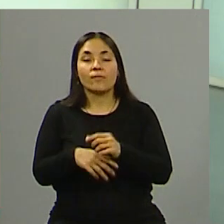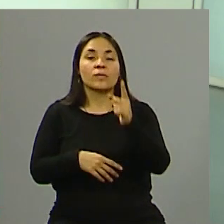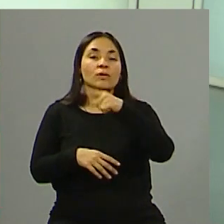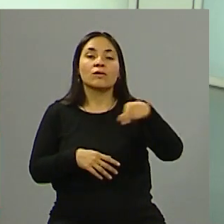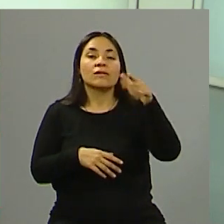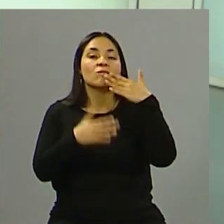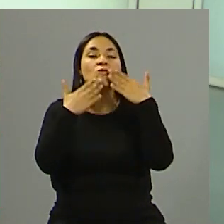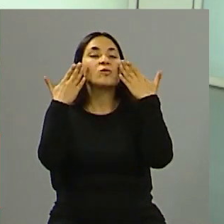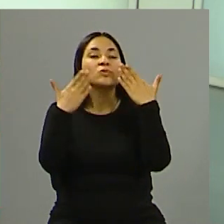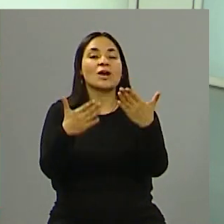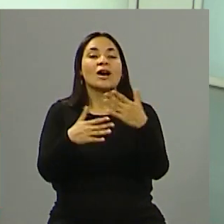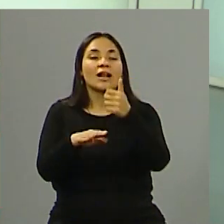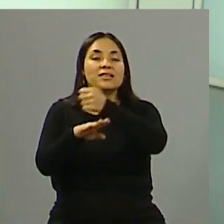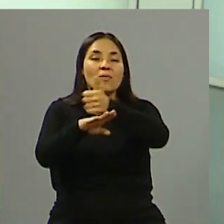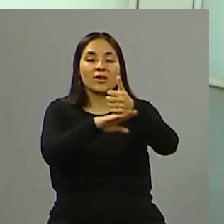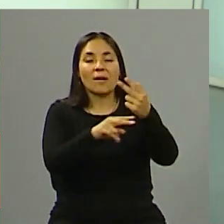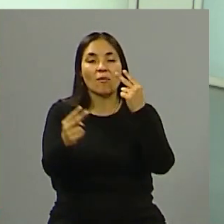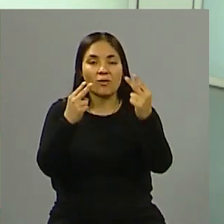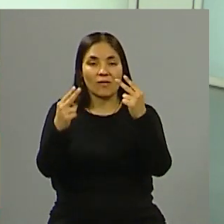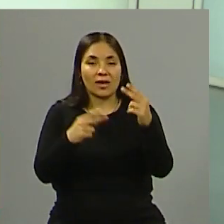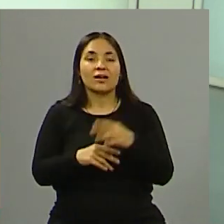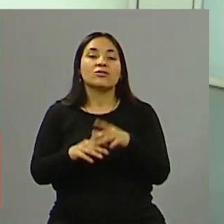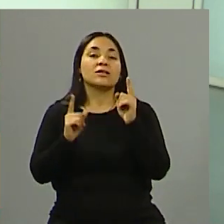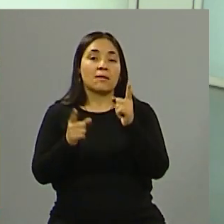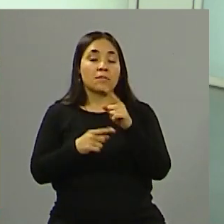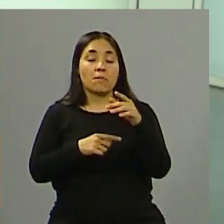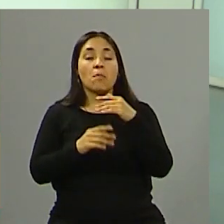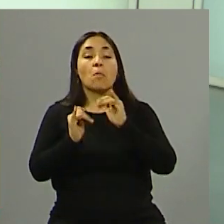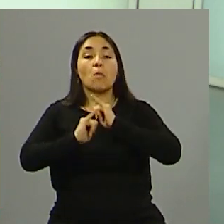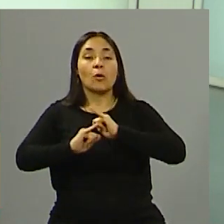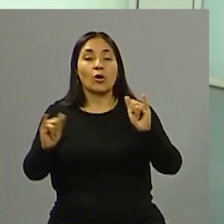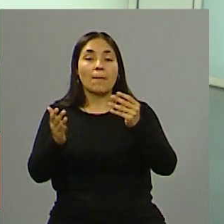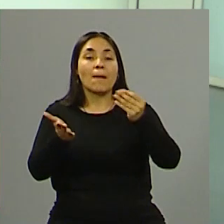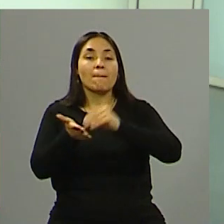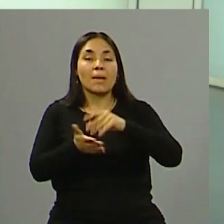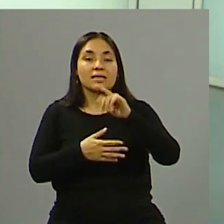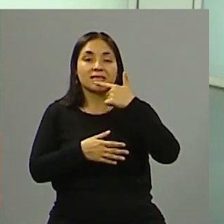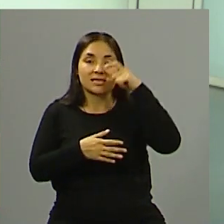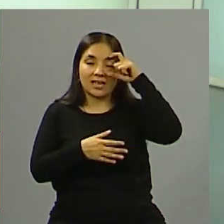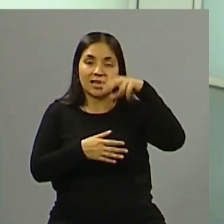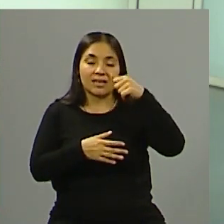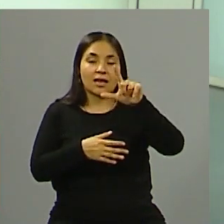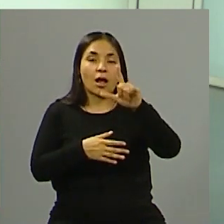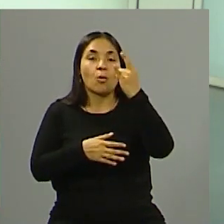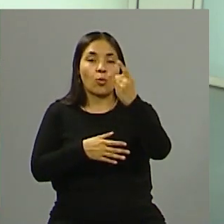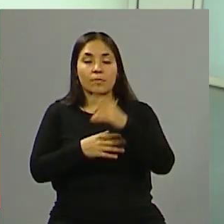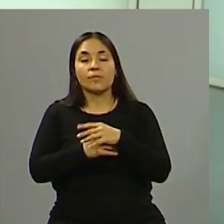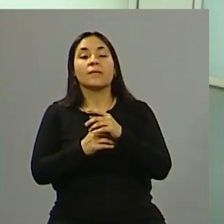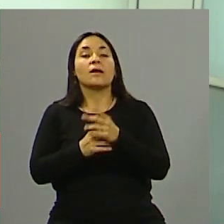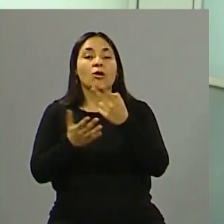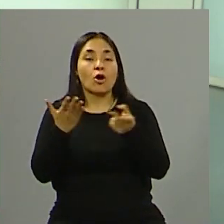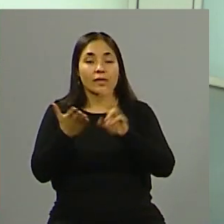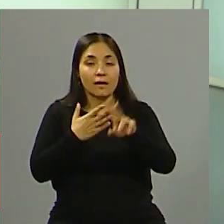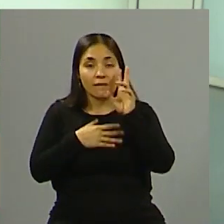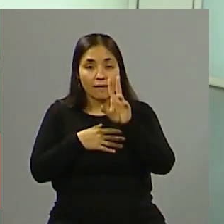ustedes por haber estado ahí del otro lado y la invitación, como siempre, a que sigan la programación de Señalú, y si quieren volver a vernos, ya saben, YouTube,